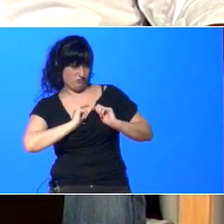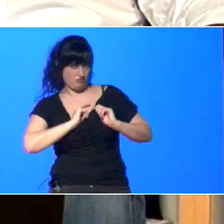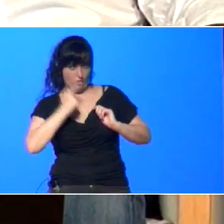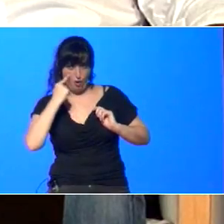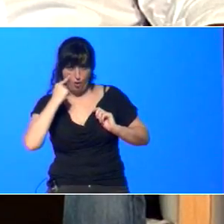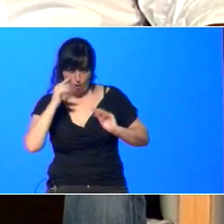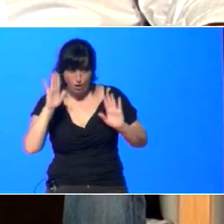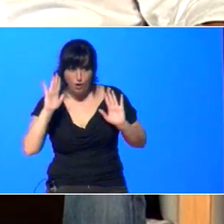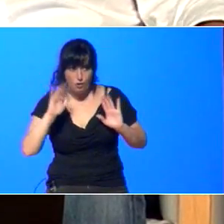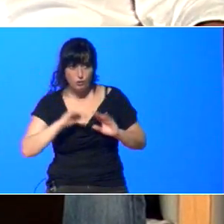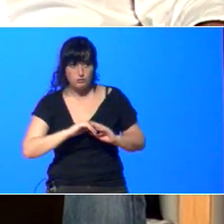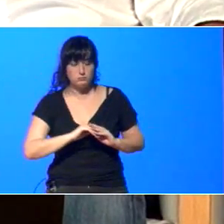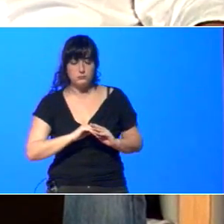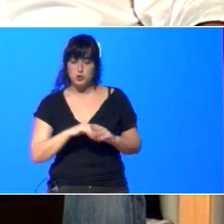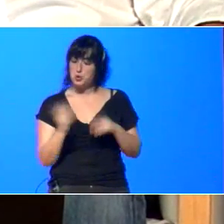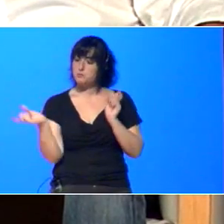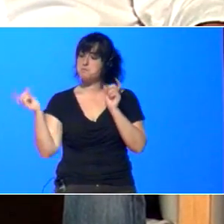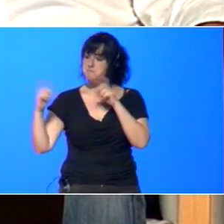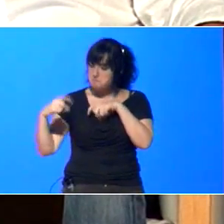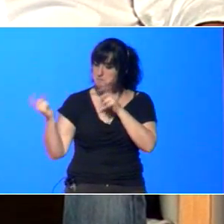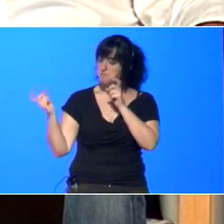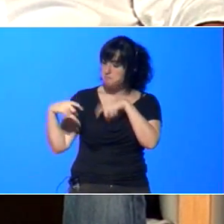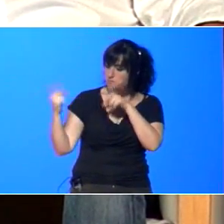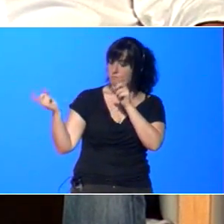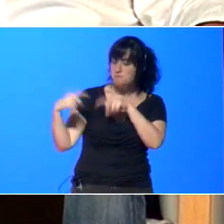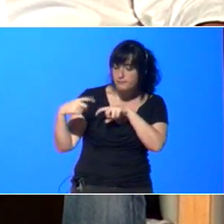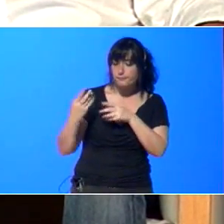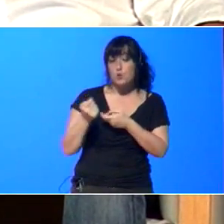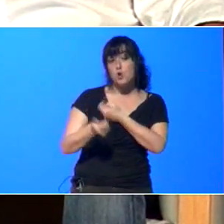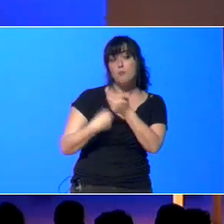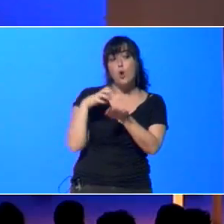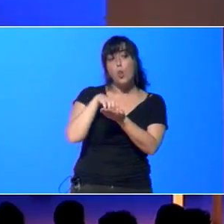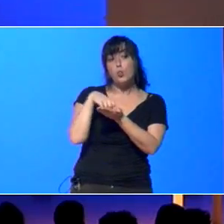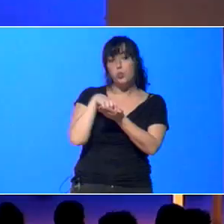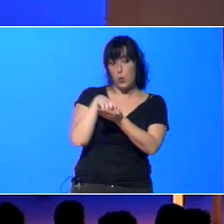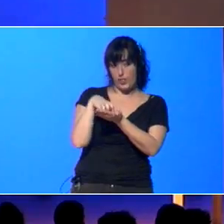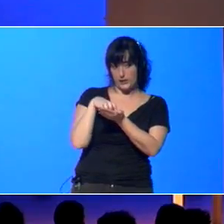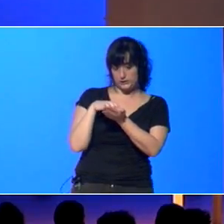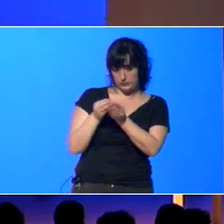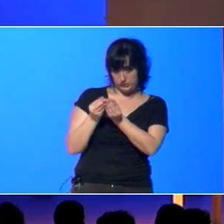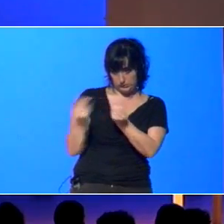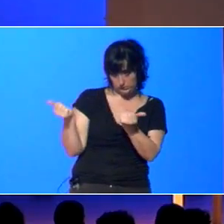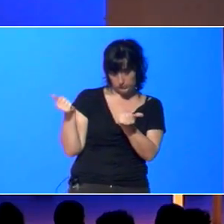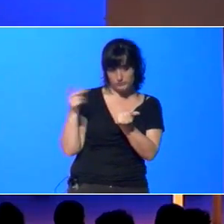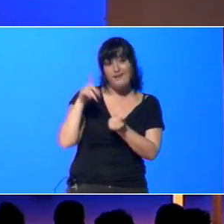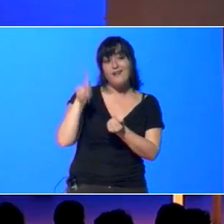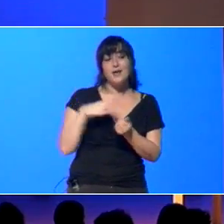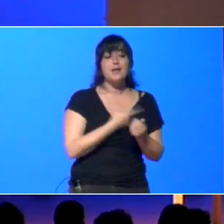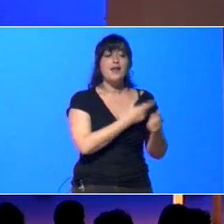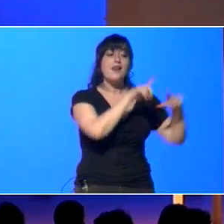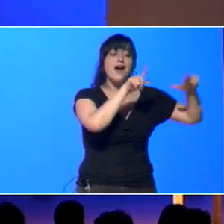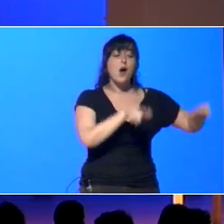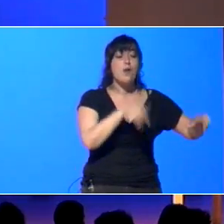Tras mucho reunirse, aclararon dudas, se juntaron con el profesorado del aula de educación especial,